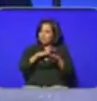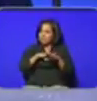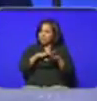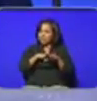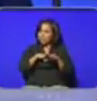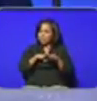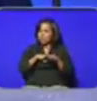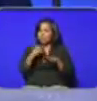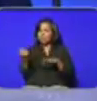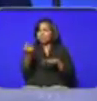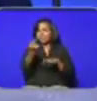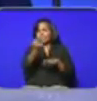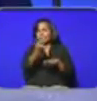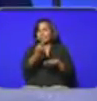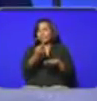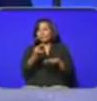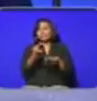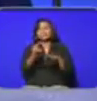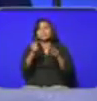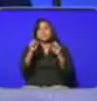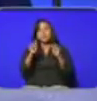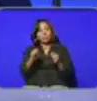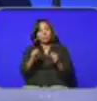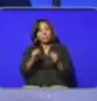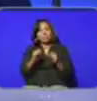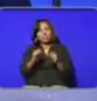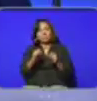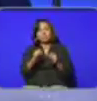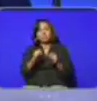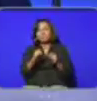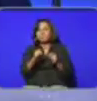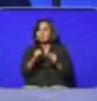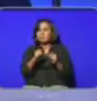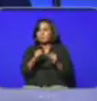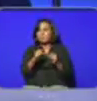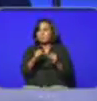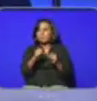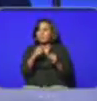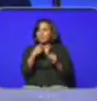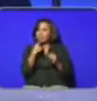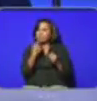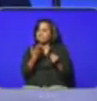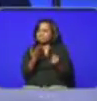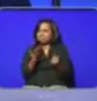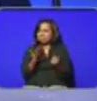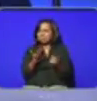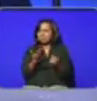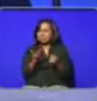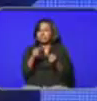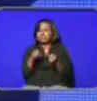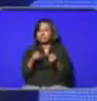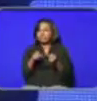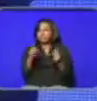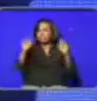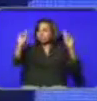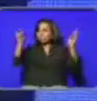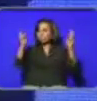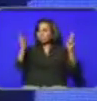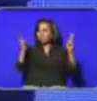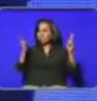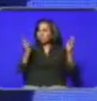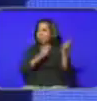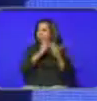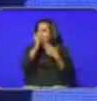también. Iniciamos con ustedes, señor rector. Sí, bueno, este es un proyecto bellísimo. Yo creo que es un proyecto